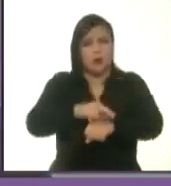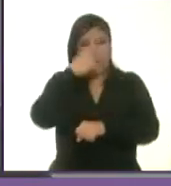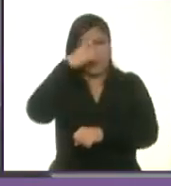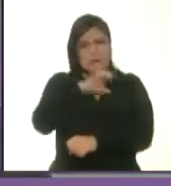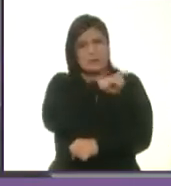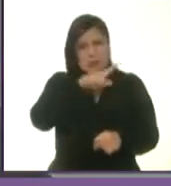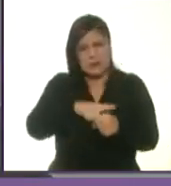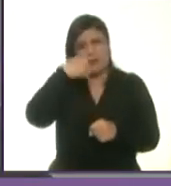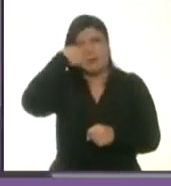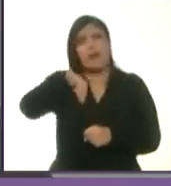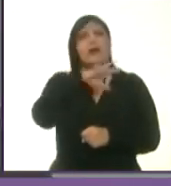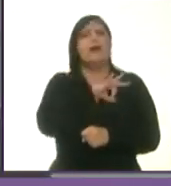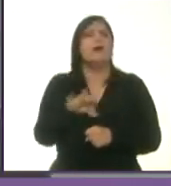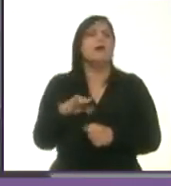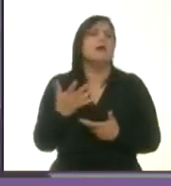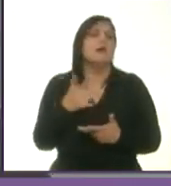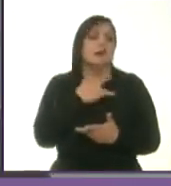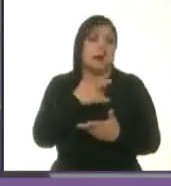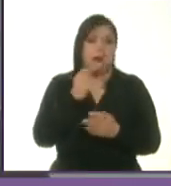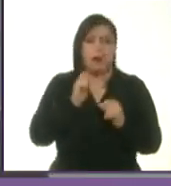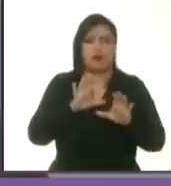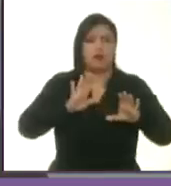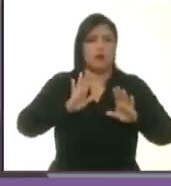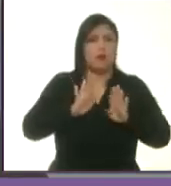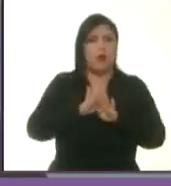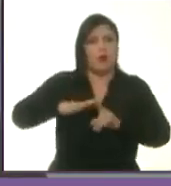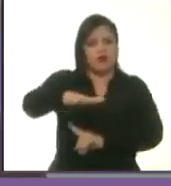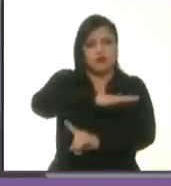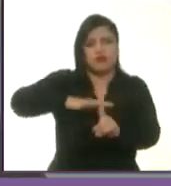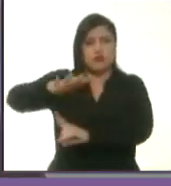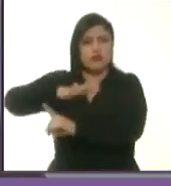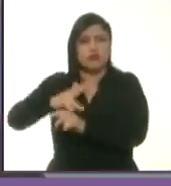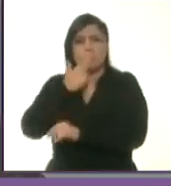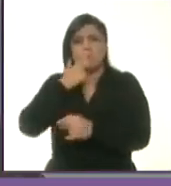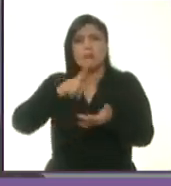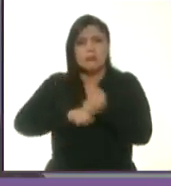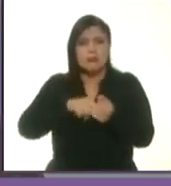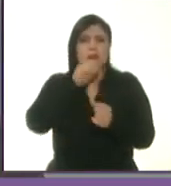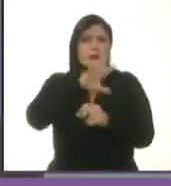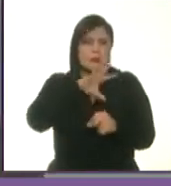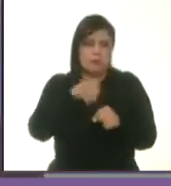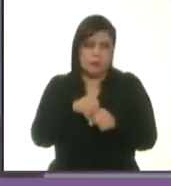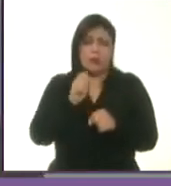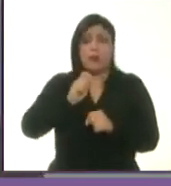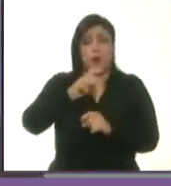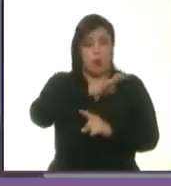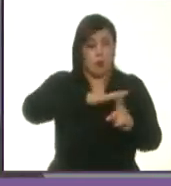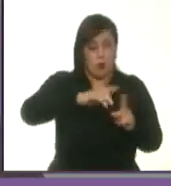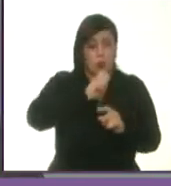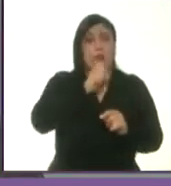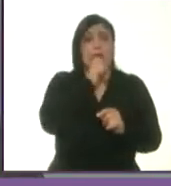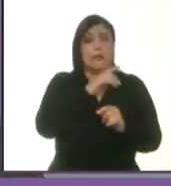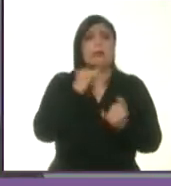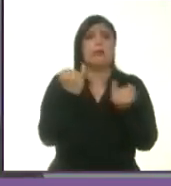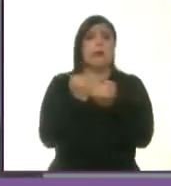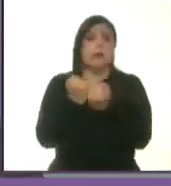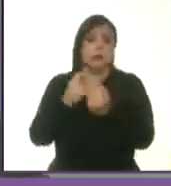hacia las áreas de conservación y de manera integral entre zona y el gobierno central